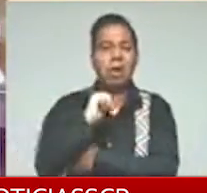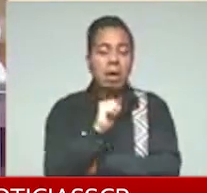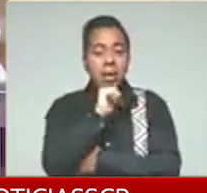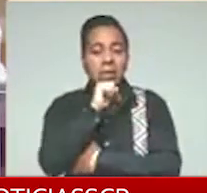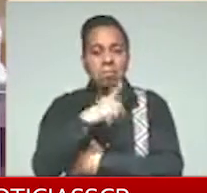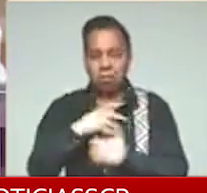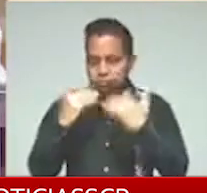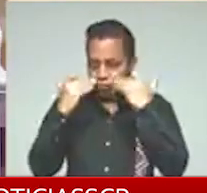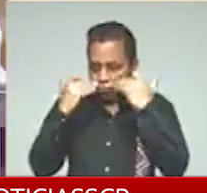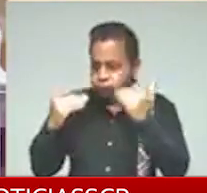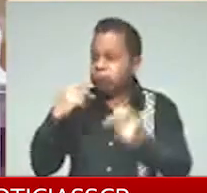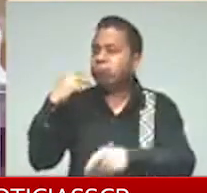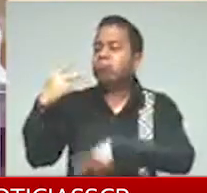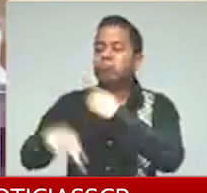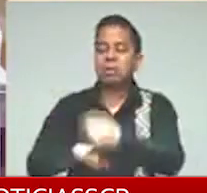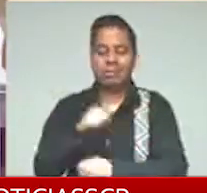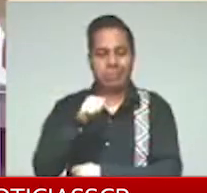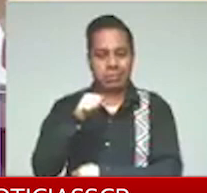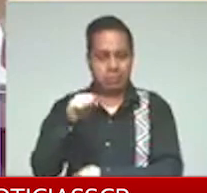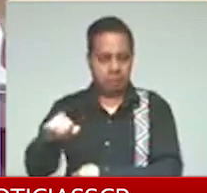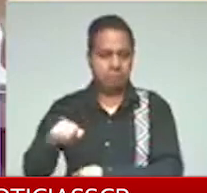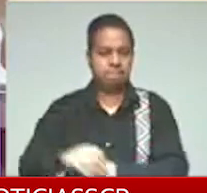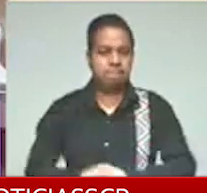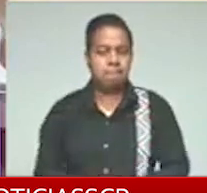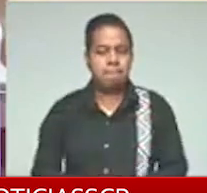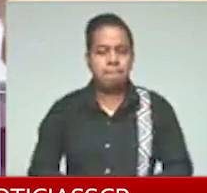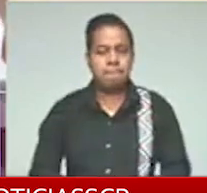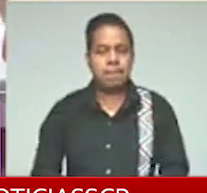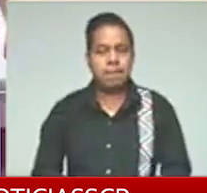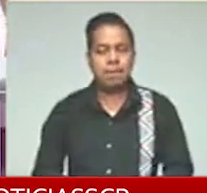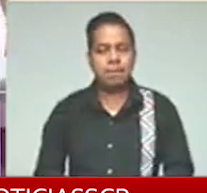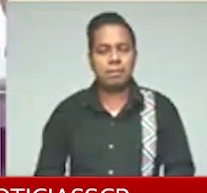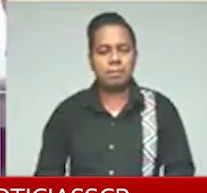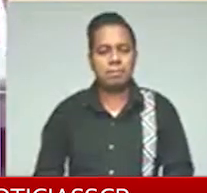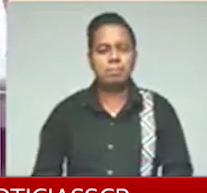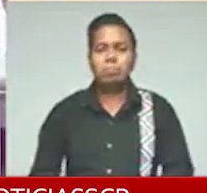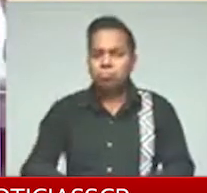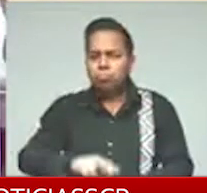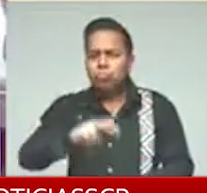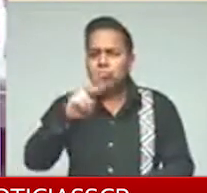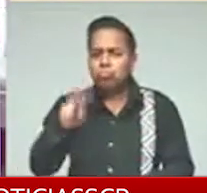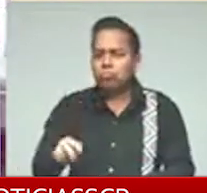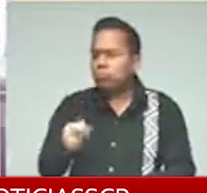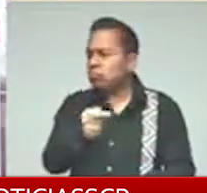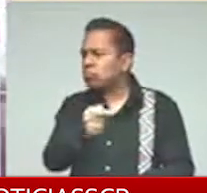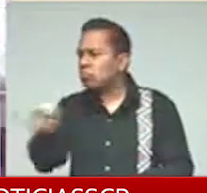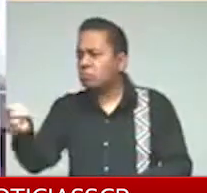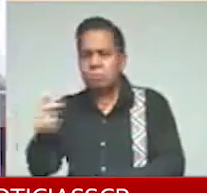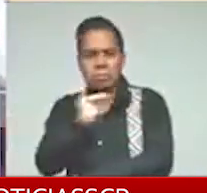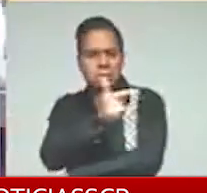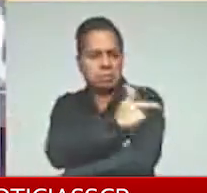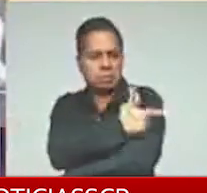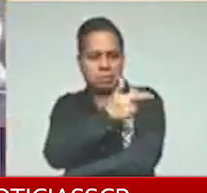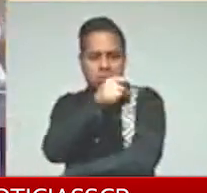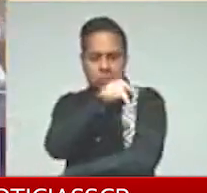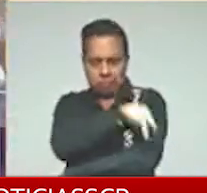estuvieron presentes. Por el contrario, los elementos de la Guardia Nacional